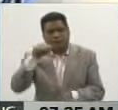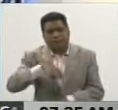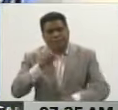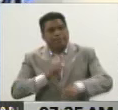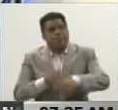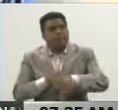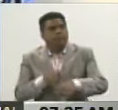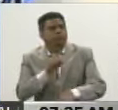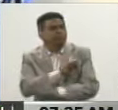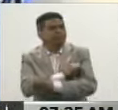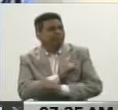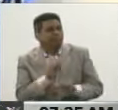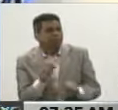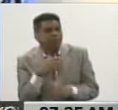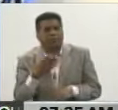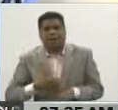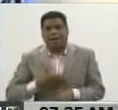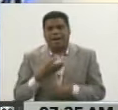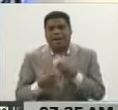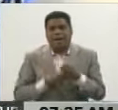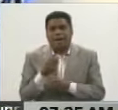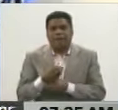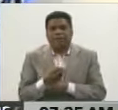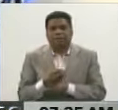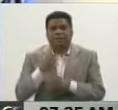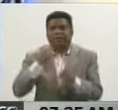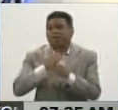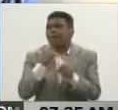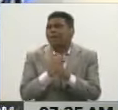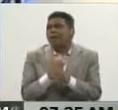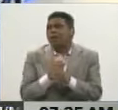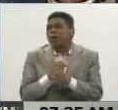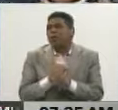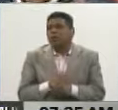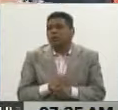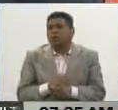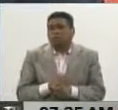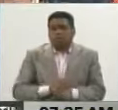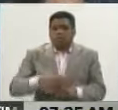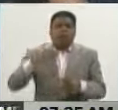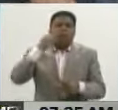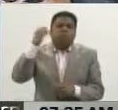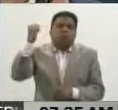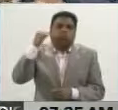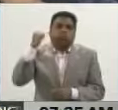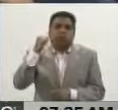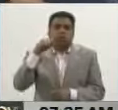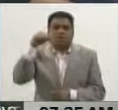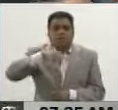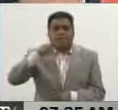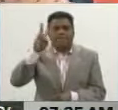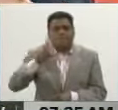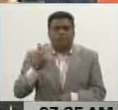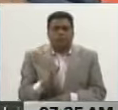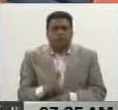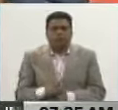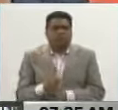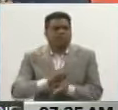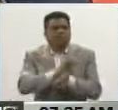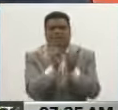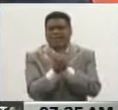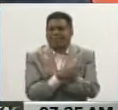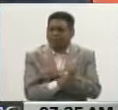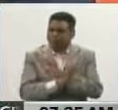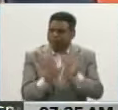pueden ejercer su profesión, sino que tienen que estar protestando para que se les despida. Aquí en Venezuela es todo lo contrario.